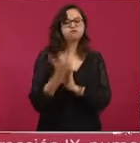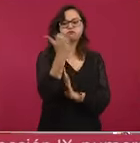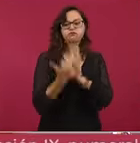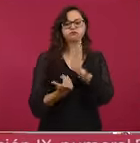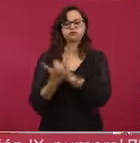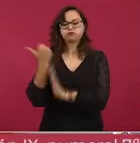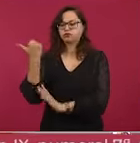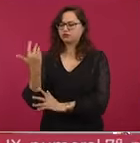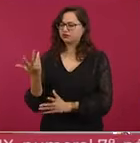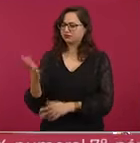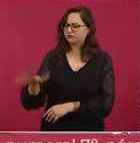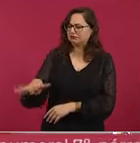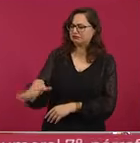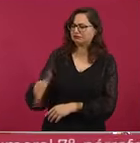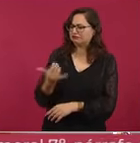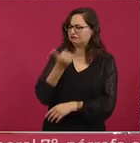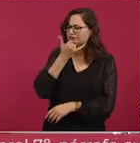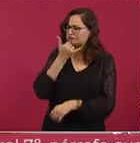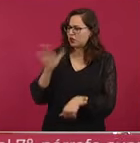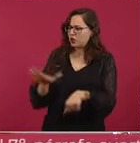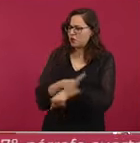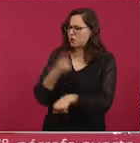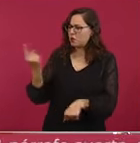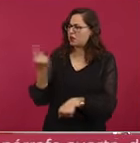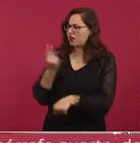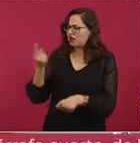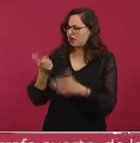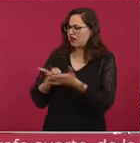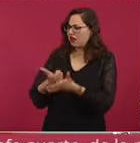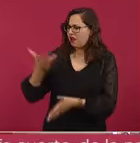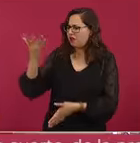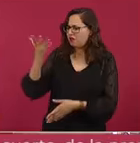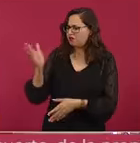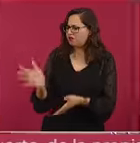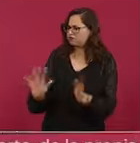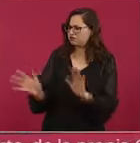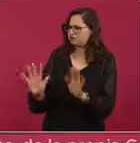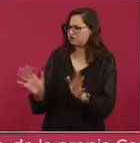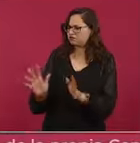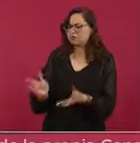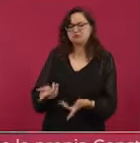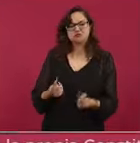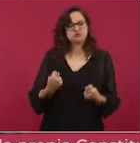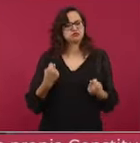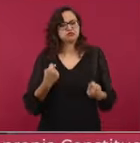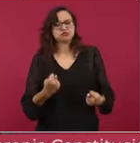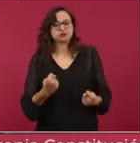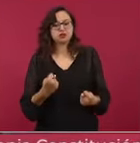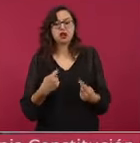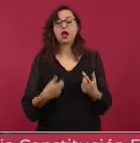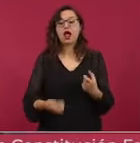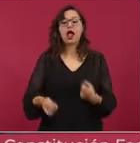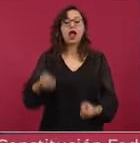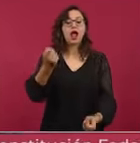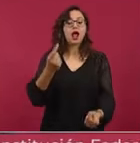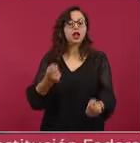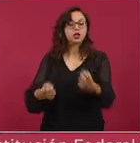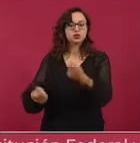sin justificación, aumentar el precio de las gasolinas en el país. Pero